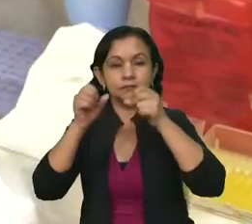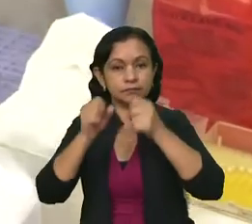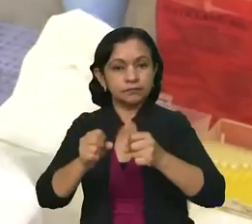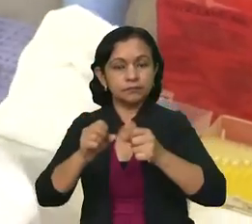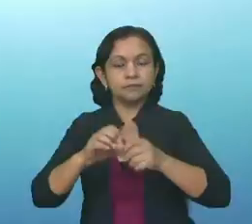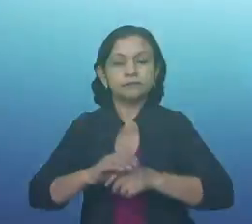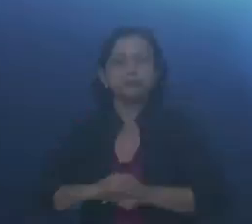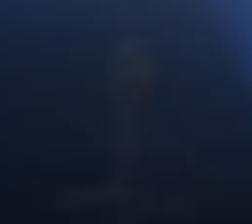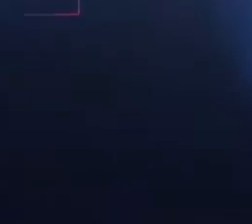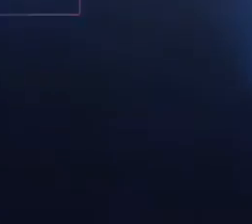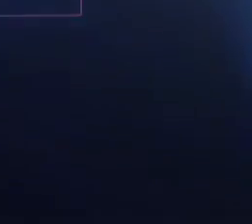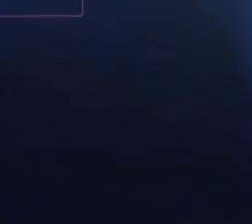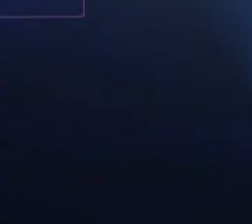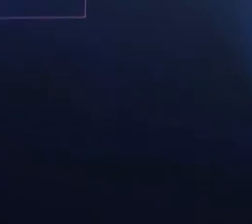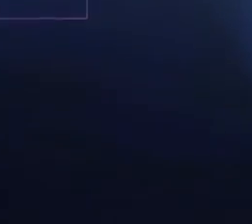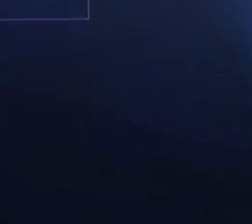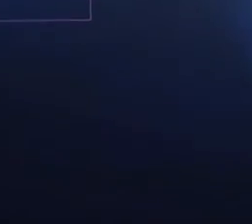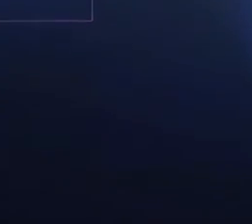Carranza Mena.